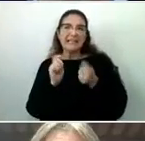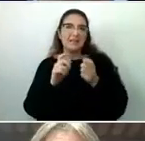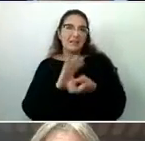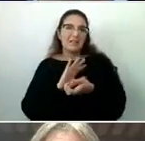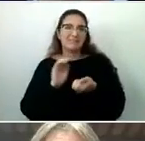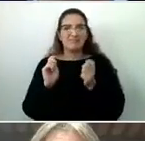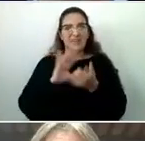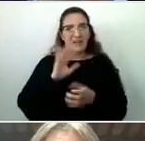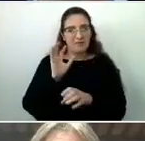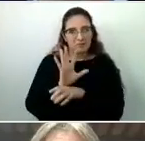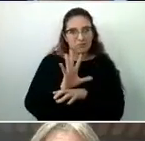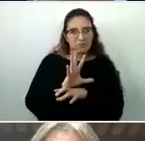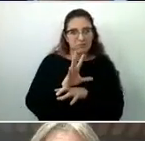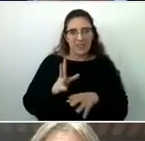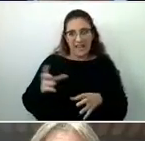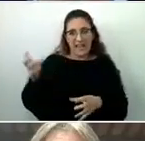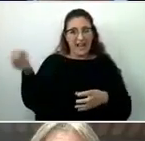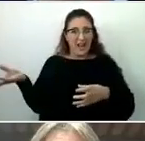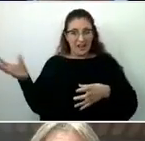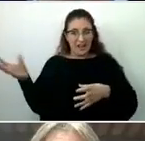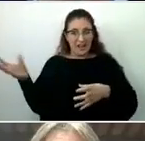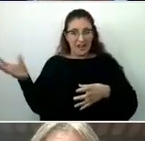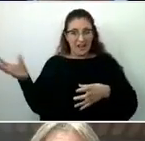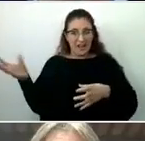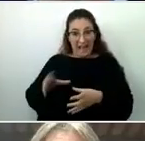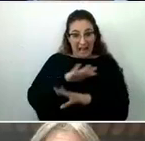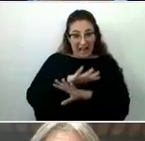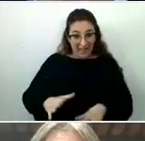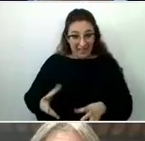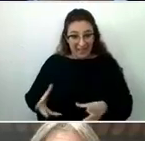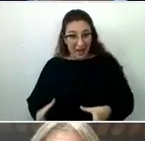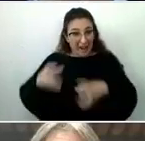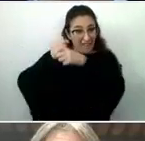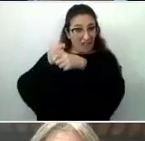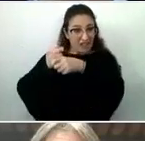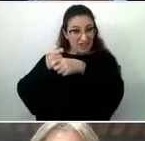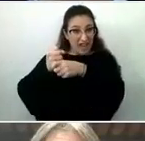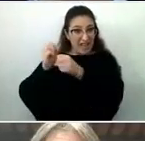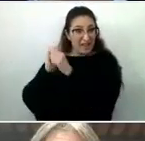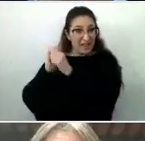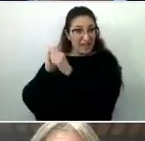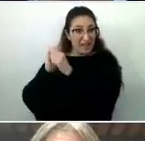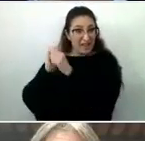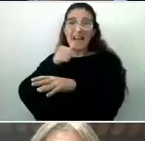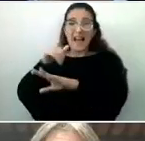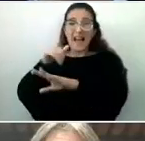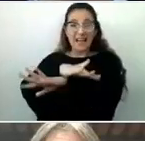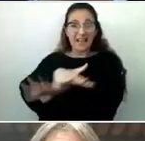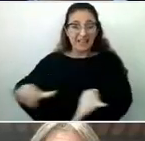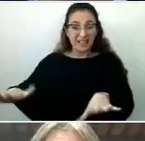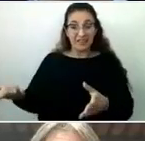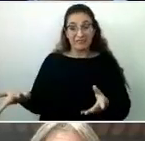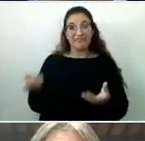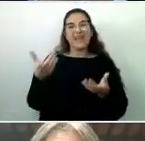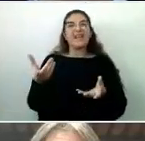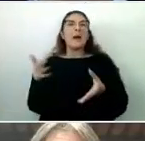bolsa y los arrojaban al río Tíber. Esto tenía una connotación religiosa, ¿no? Porque el niño con